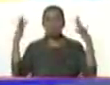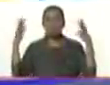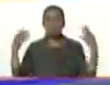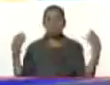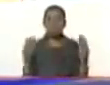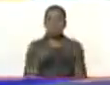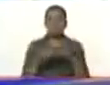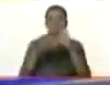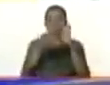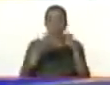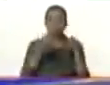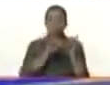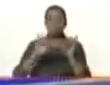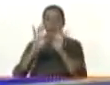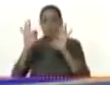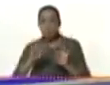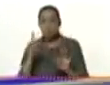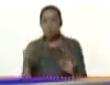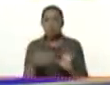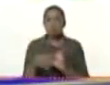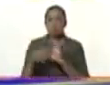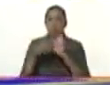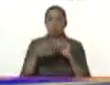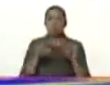unido en Unión Cívico-Militar, muchachos,